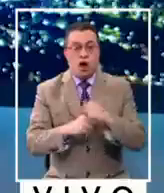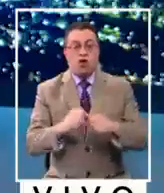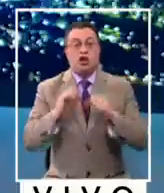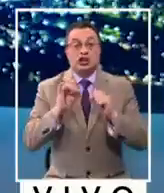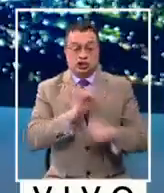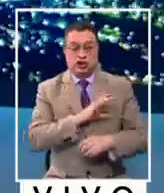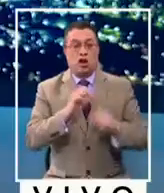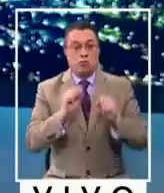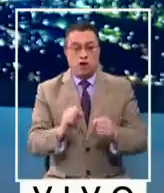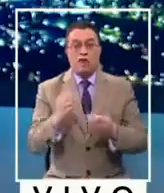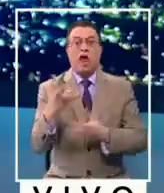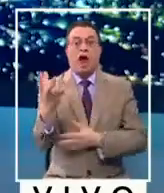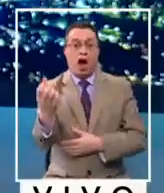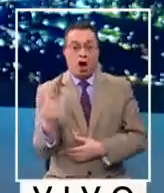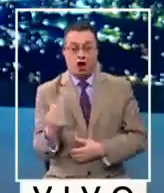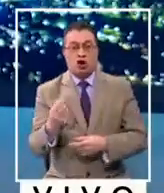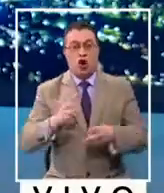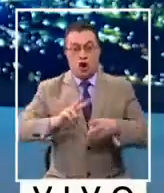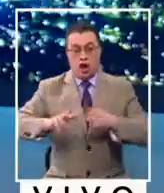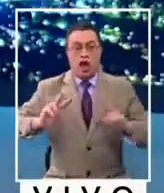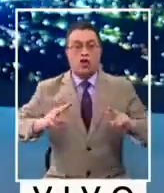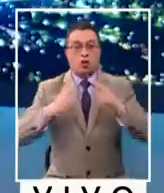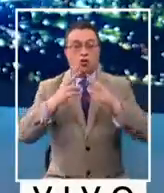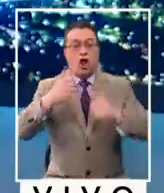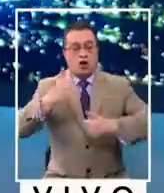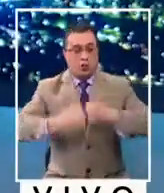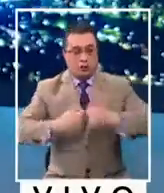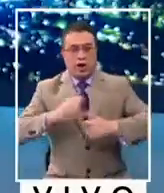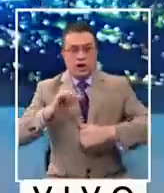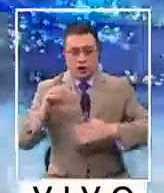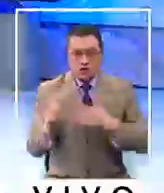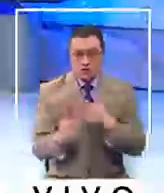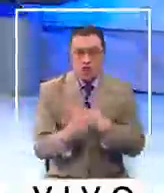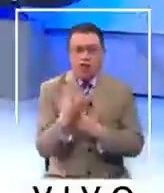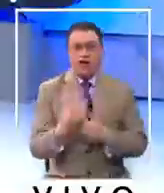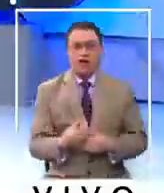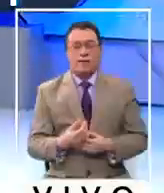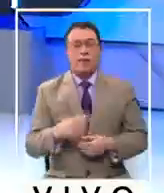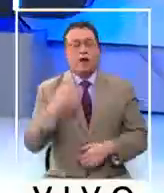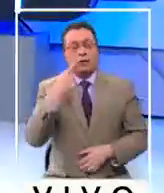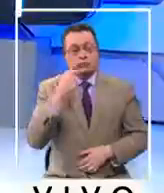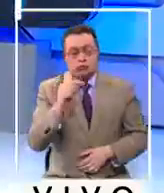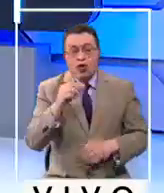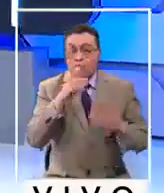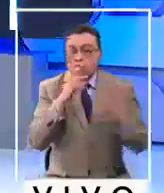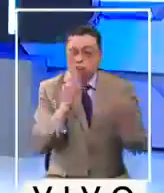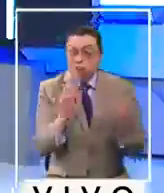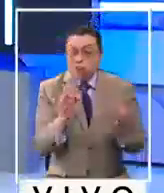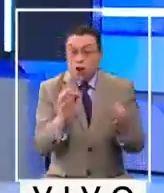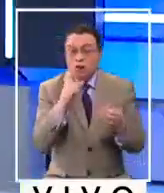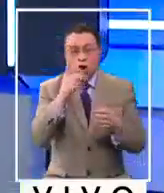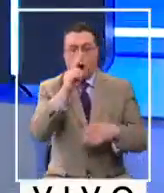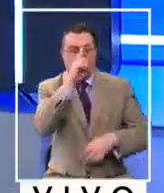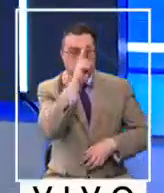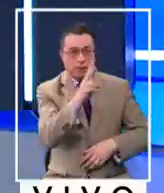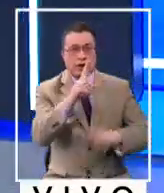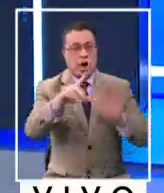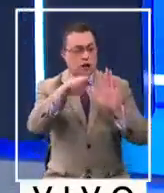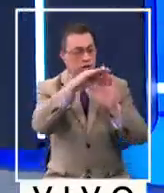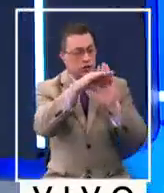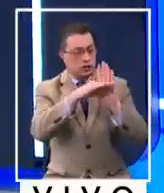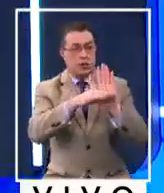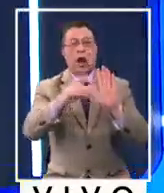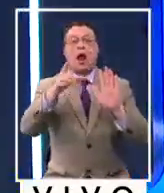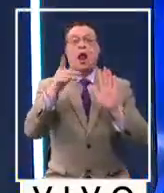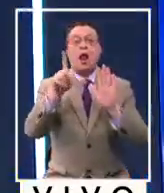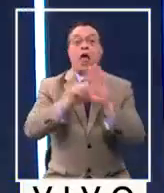podría ahorrarse con una estructura competitiva y moderna. Como si fuera poco, no se respeta el arancel legal que